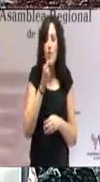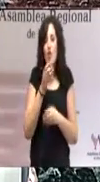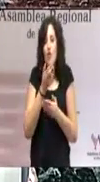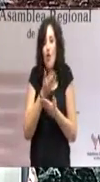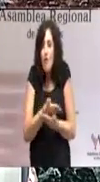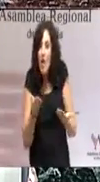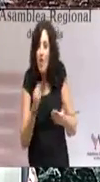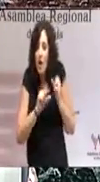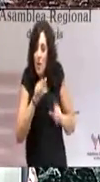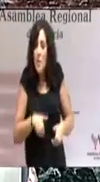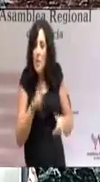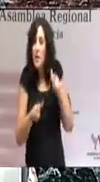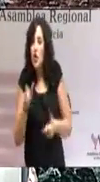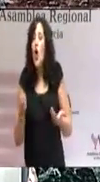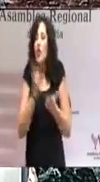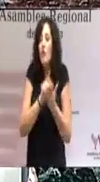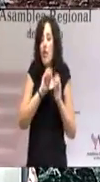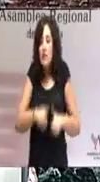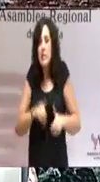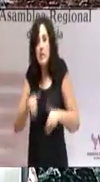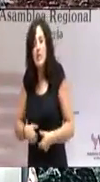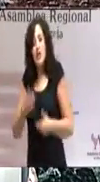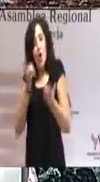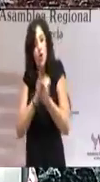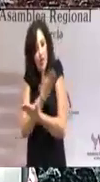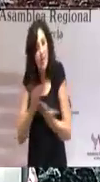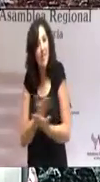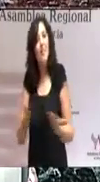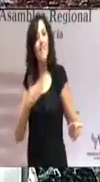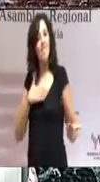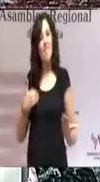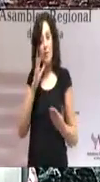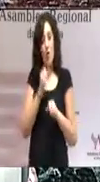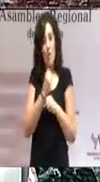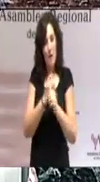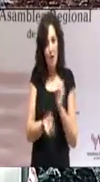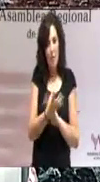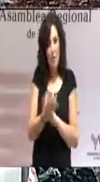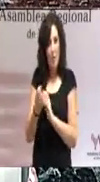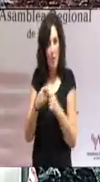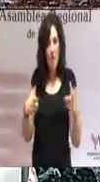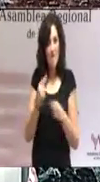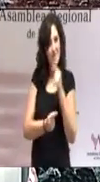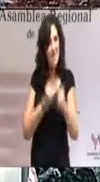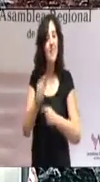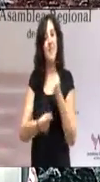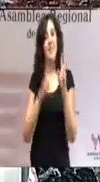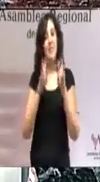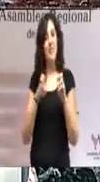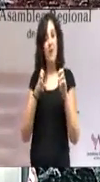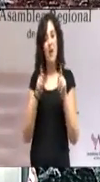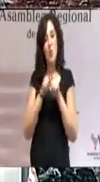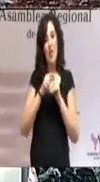en quien representa las instituciones de las que tanto esperan. Se está creando empleo, se está estrechando la brecha